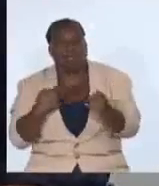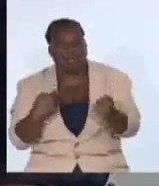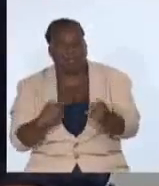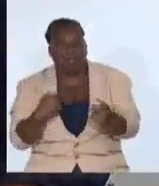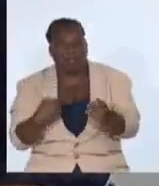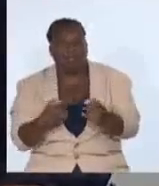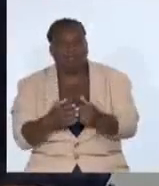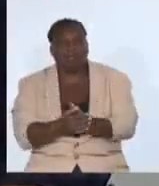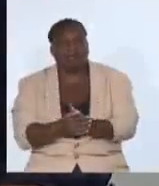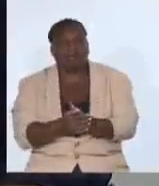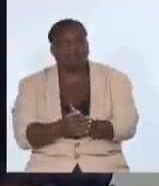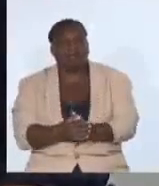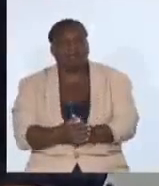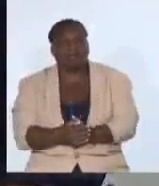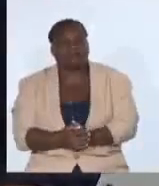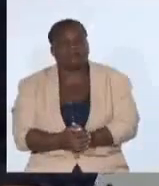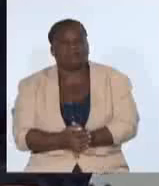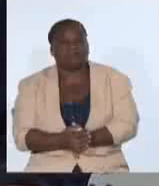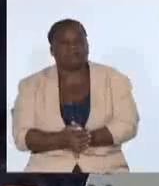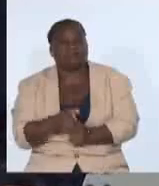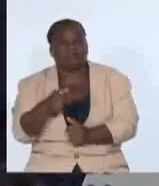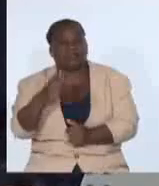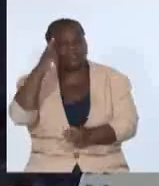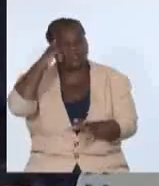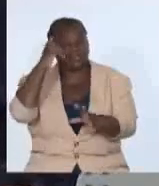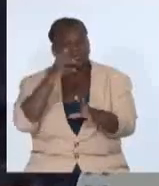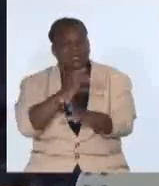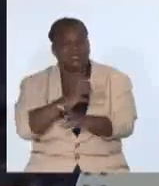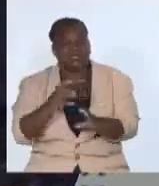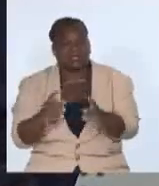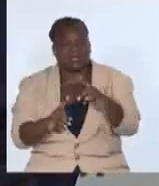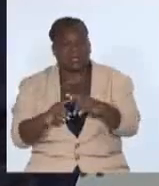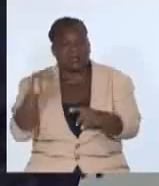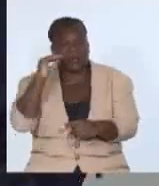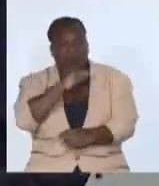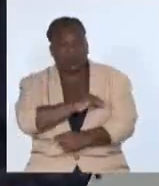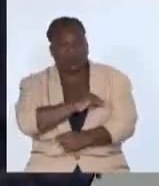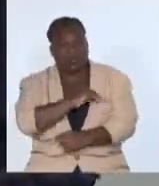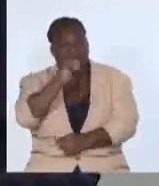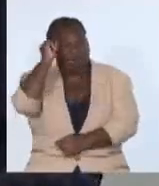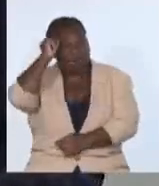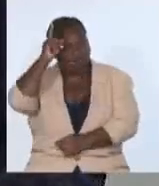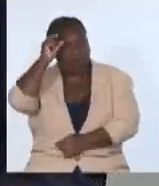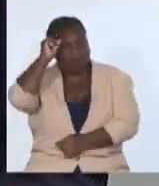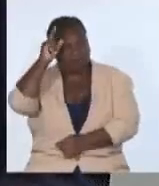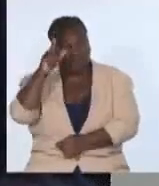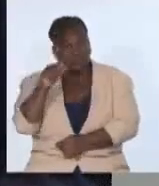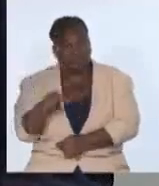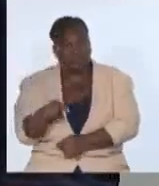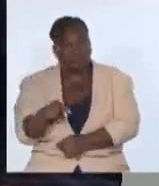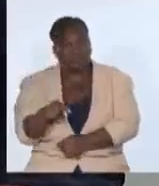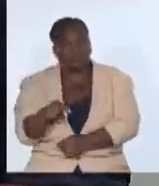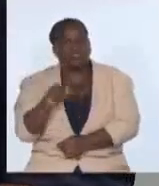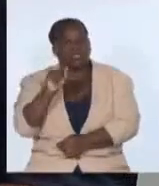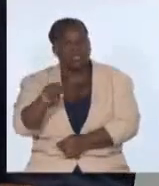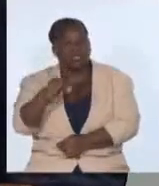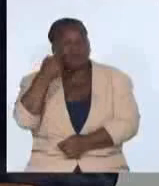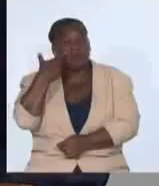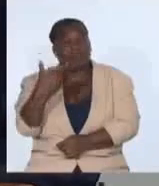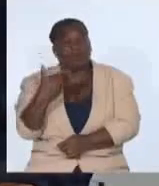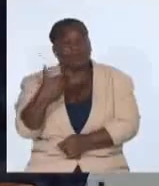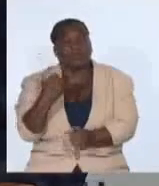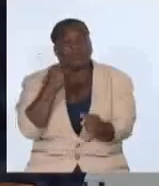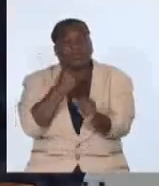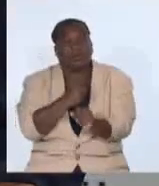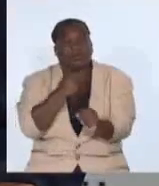de todo tipo La ciencia la tecnología y la innovación desempeñan un papel trascendental